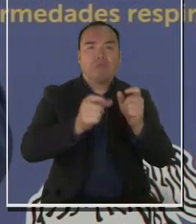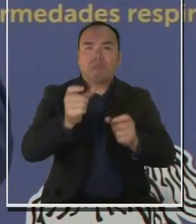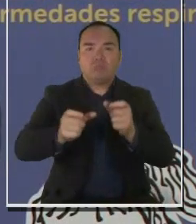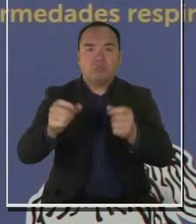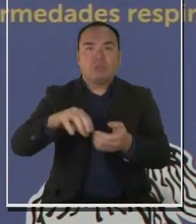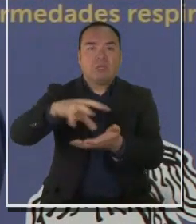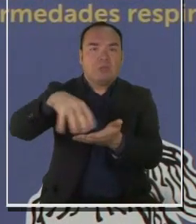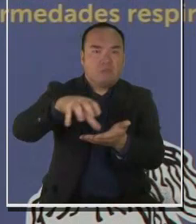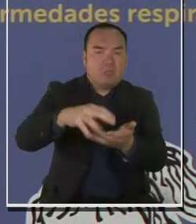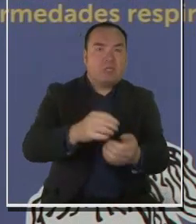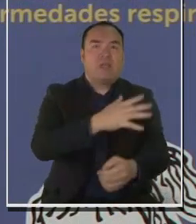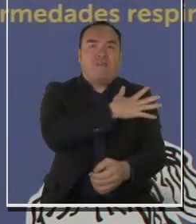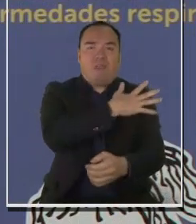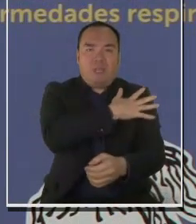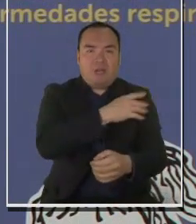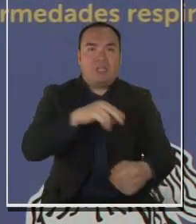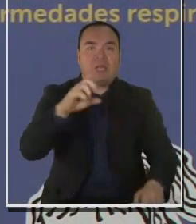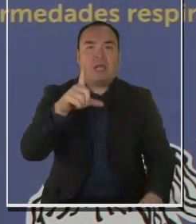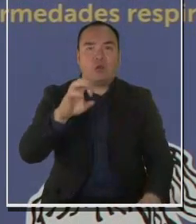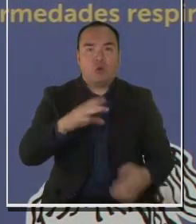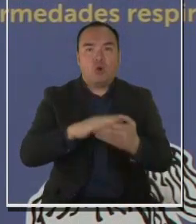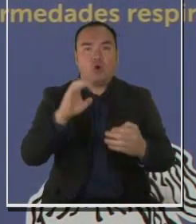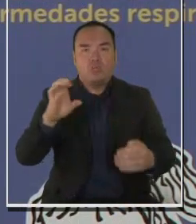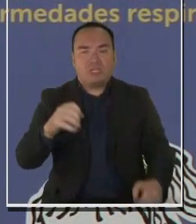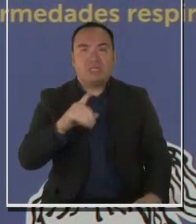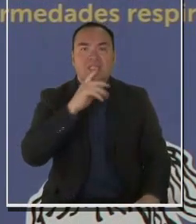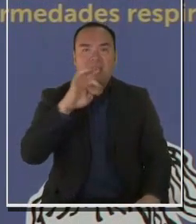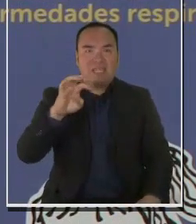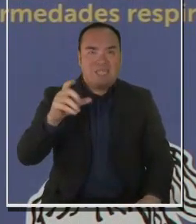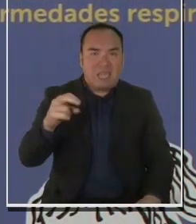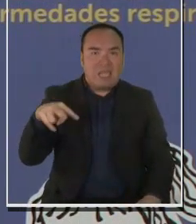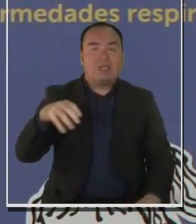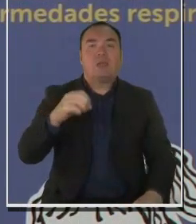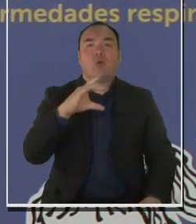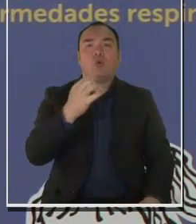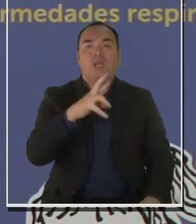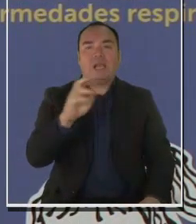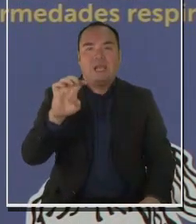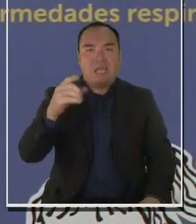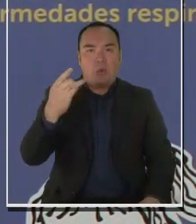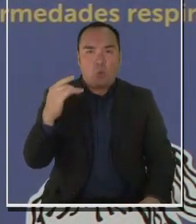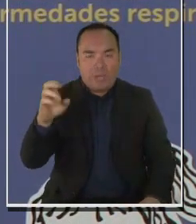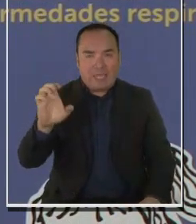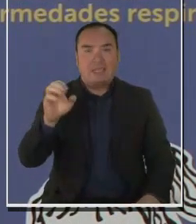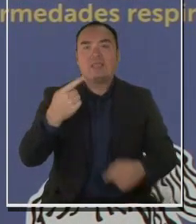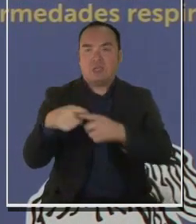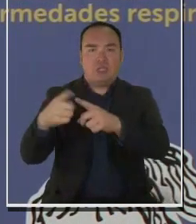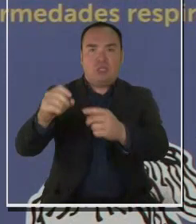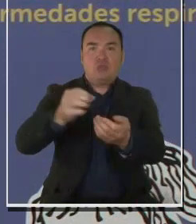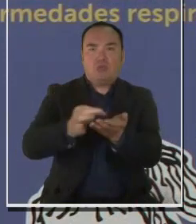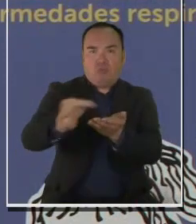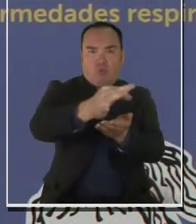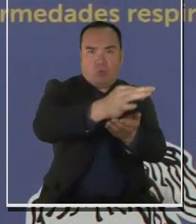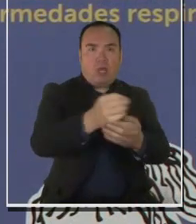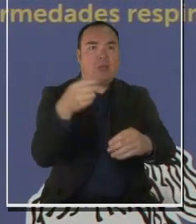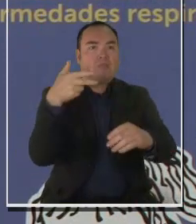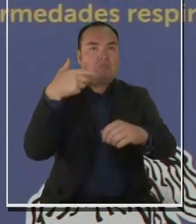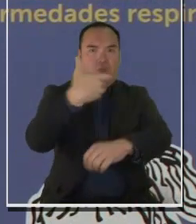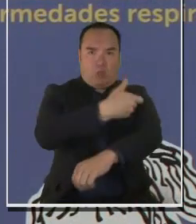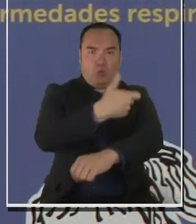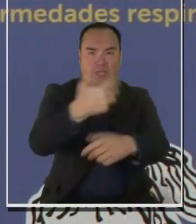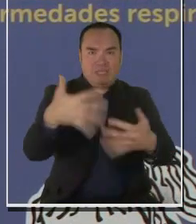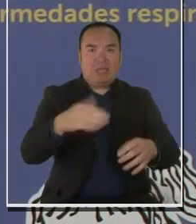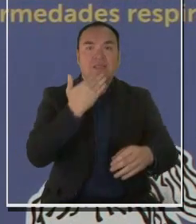como Villarrica, Loncoche, Padre Las Casas, Traillén o Curarrehue. También existe la posibilidad de vacunación en